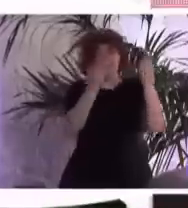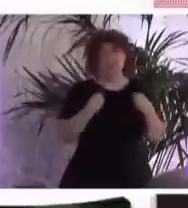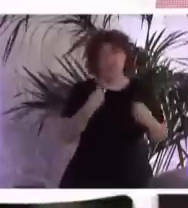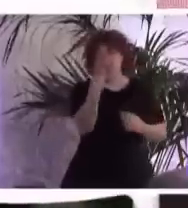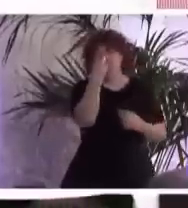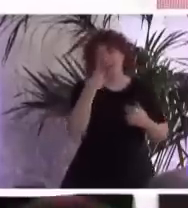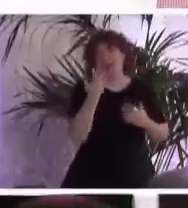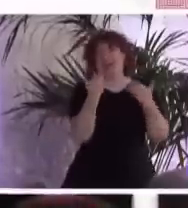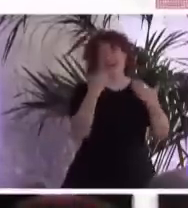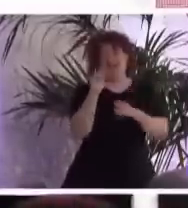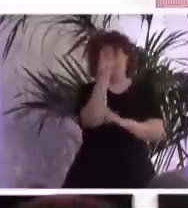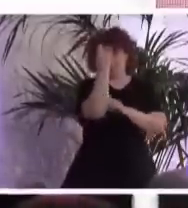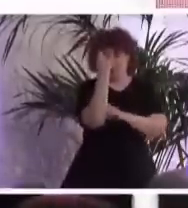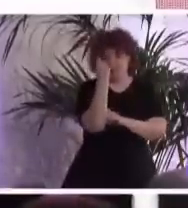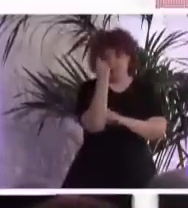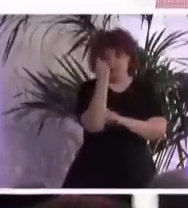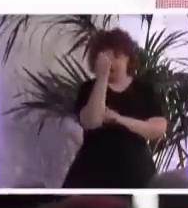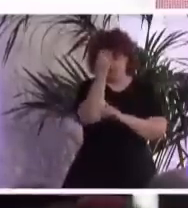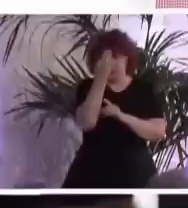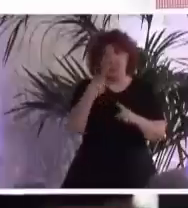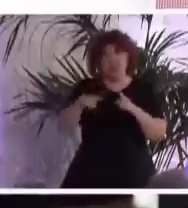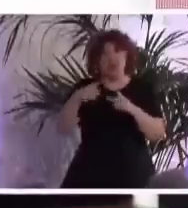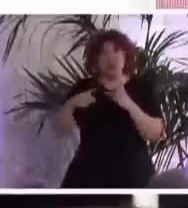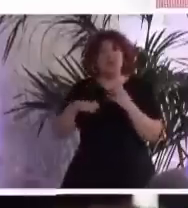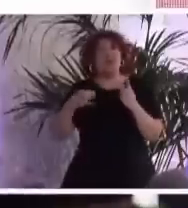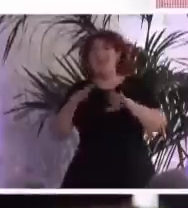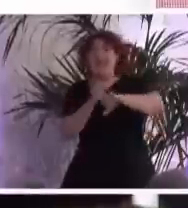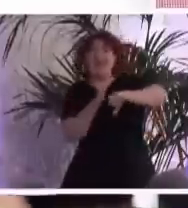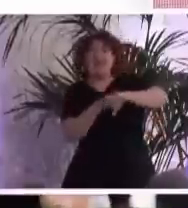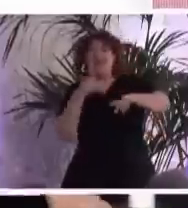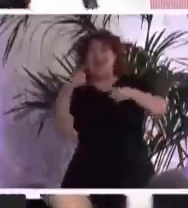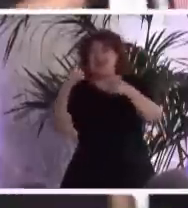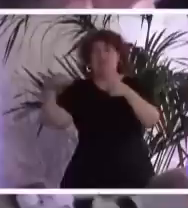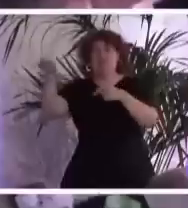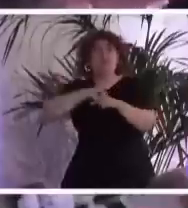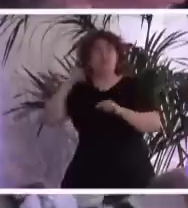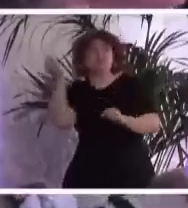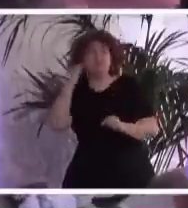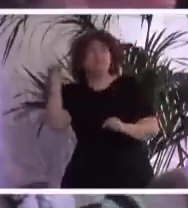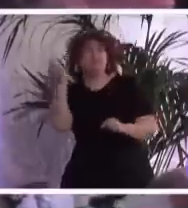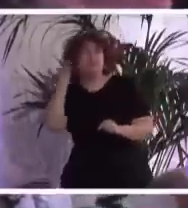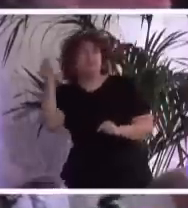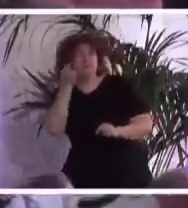Johnny velarra si estuviéramos diciendo cosas muy de izquierdas en el parlamento